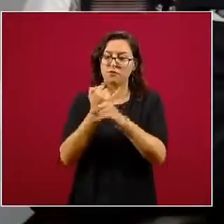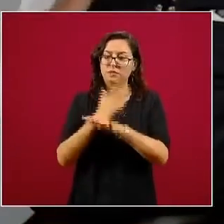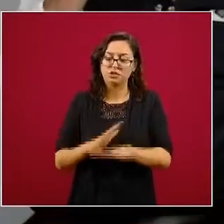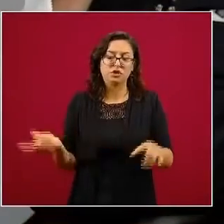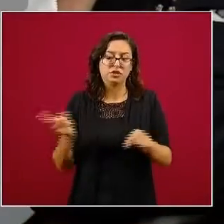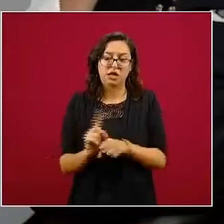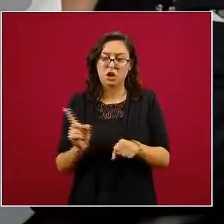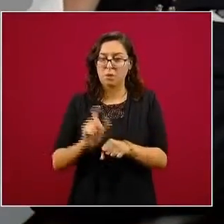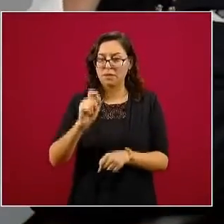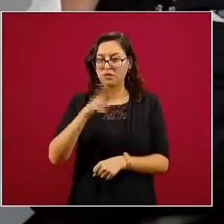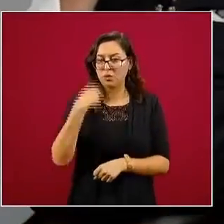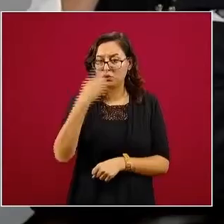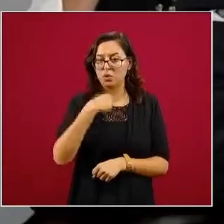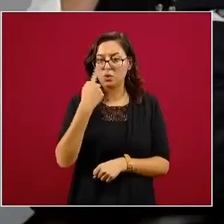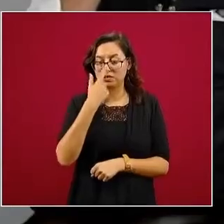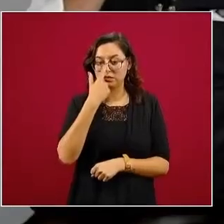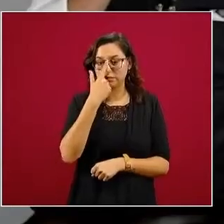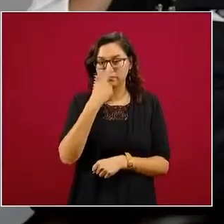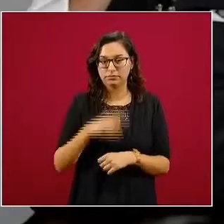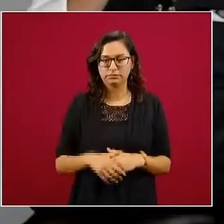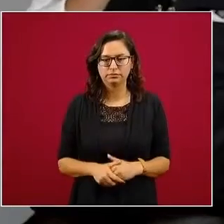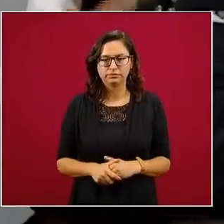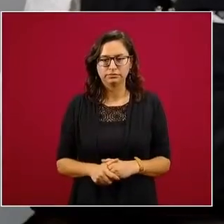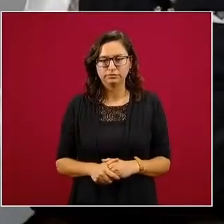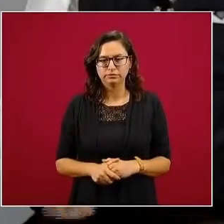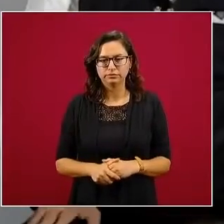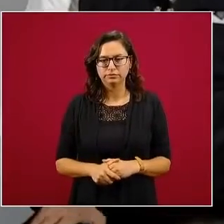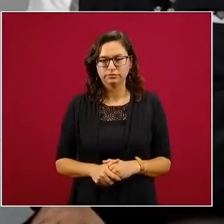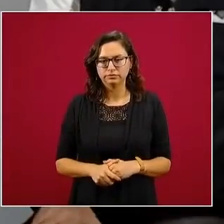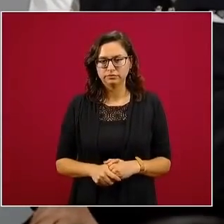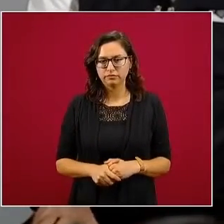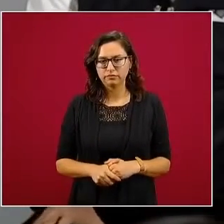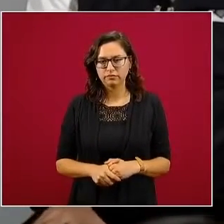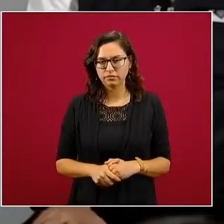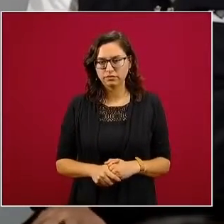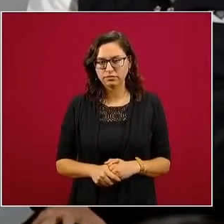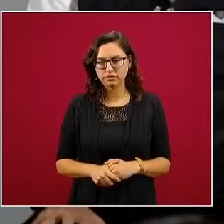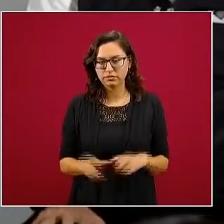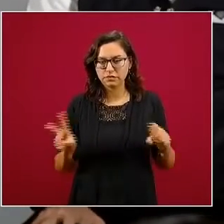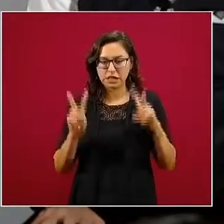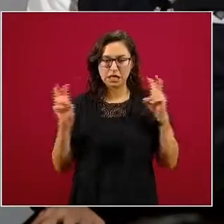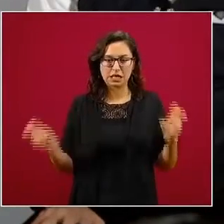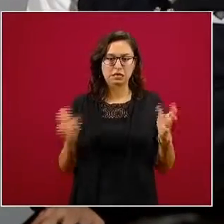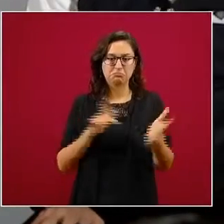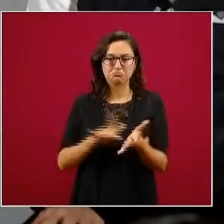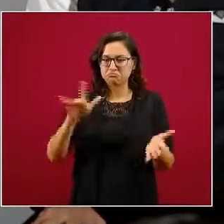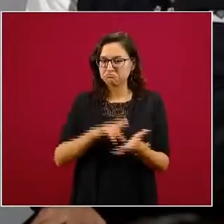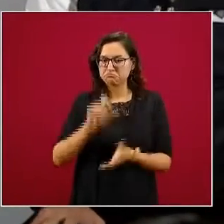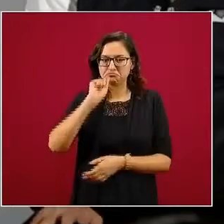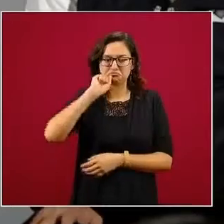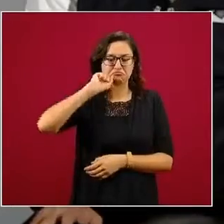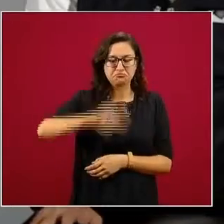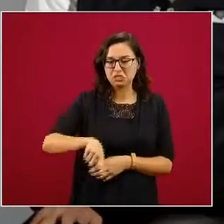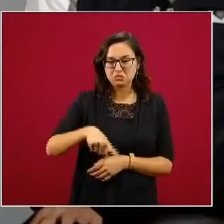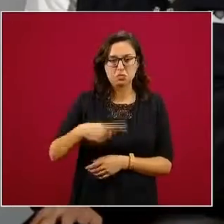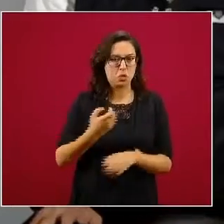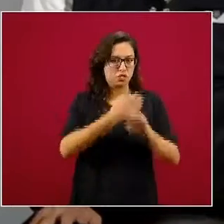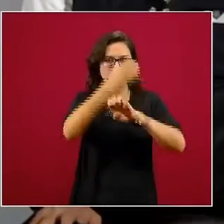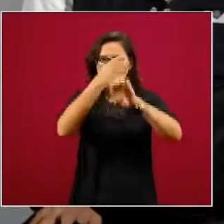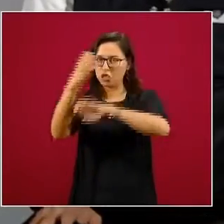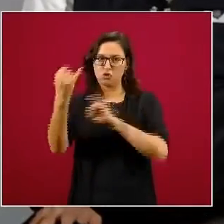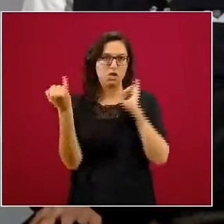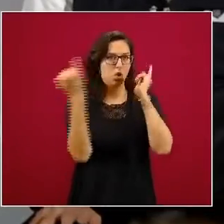salud, puntualmente entrega toda la información en todas las plataformas y mantiene actualizados los registros. La